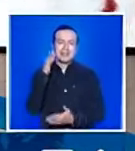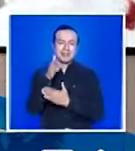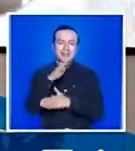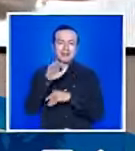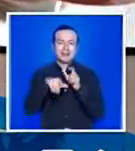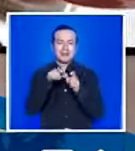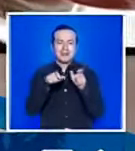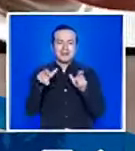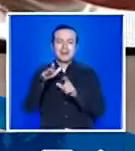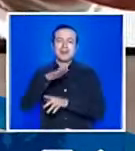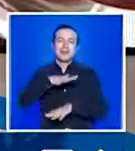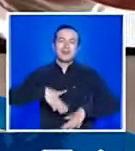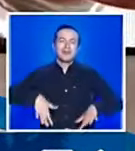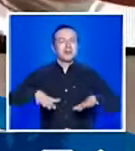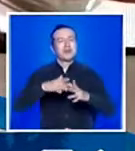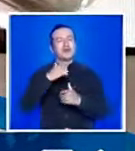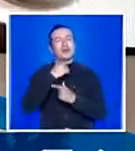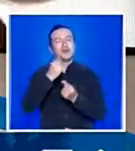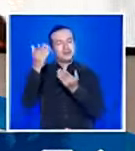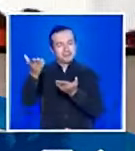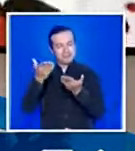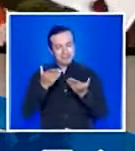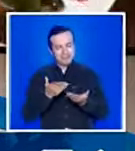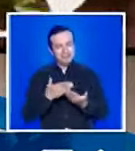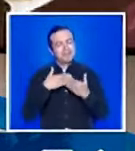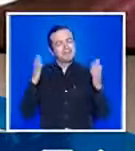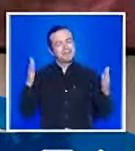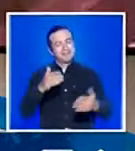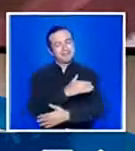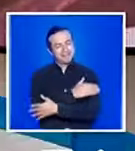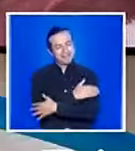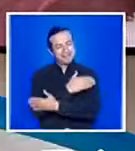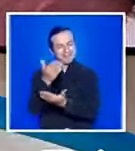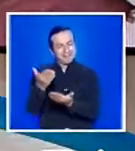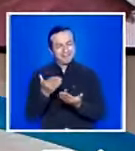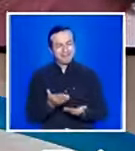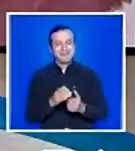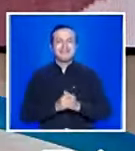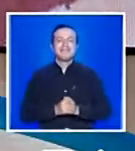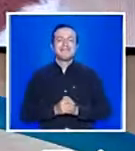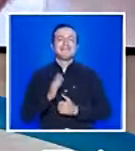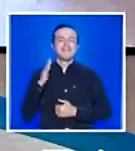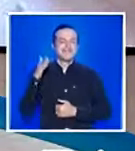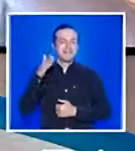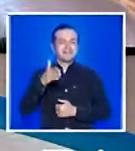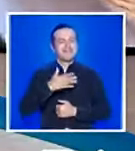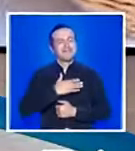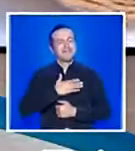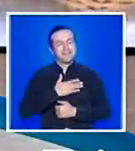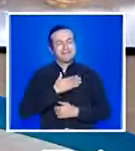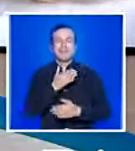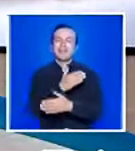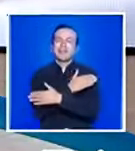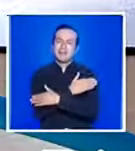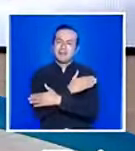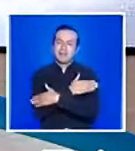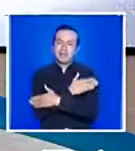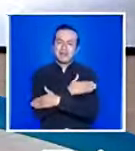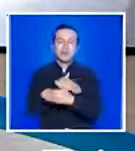ciudad, de nuestro barrio. Con gusto y con los brazos abiertos le estaremos esperando. Voy a ir, mi querida Miriancita, un abrazo. Oiga, y lo